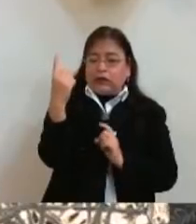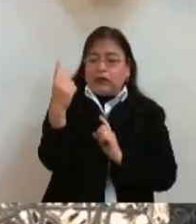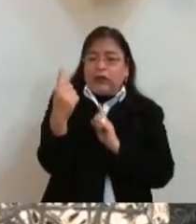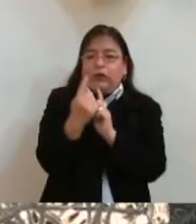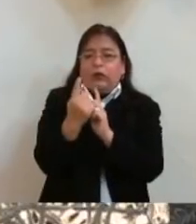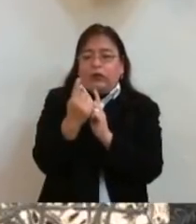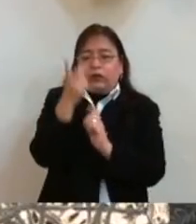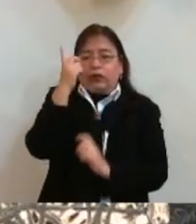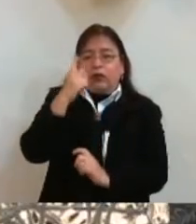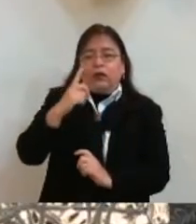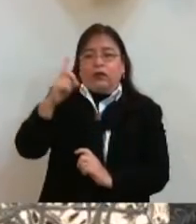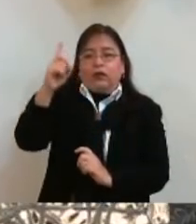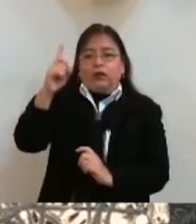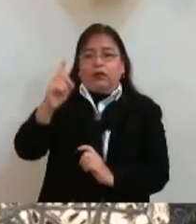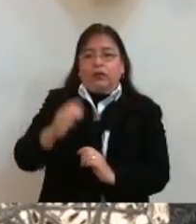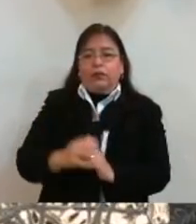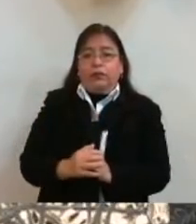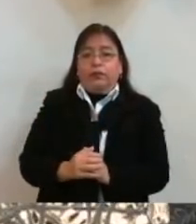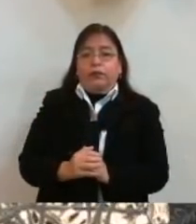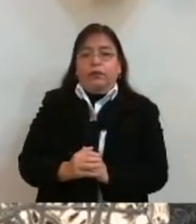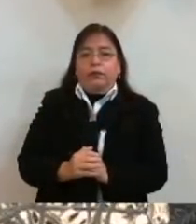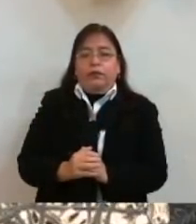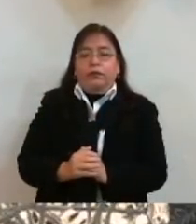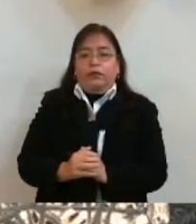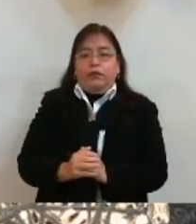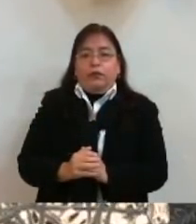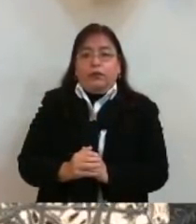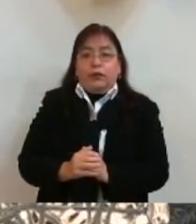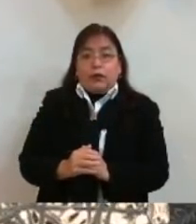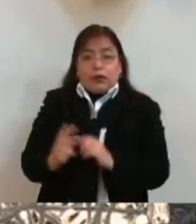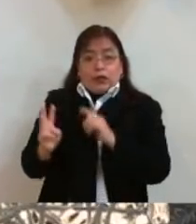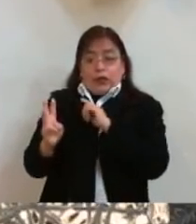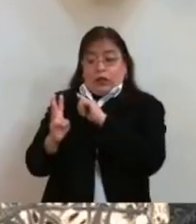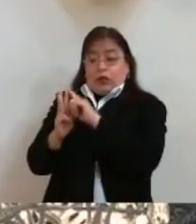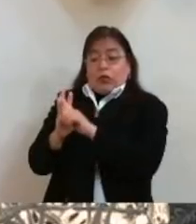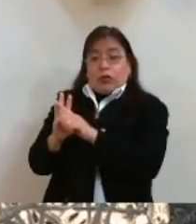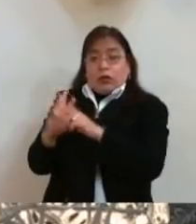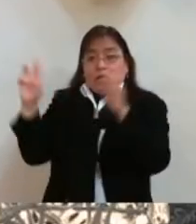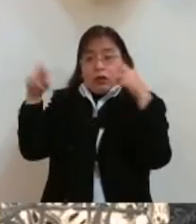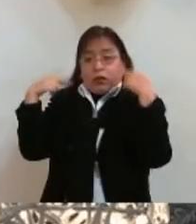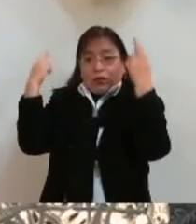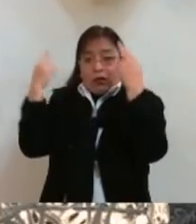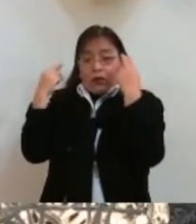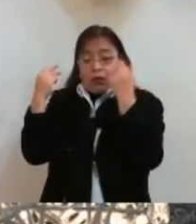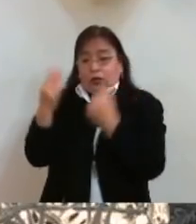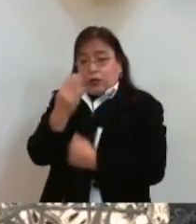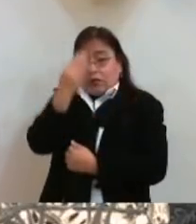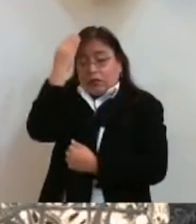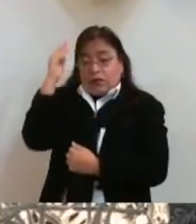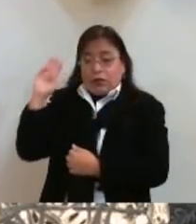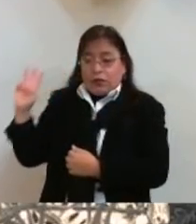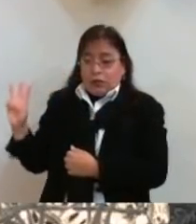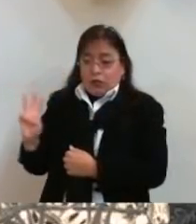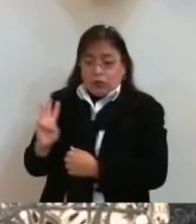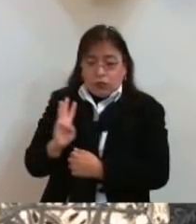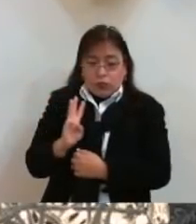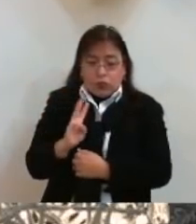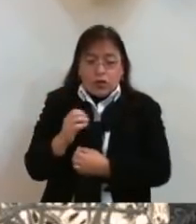También los magos, adorándolo, le dieron regalos: